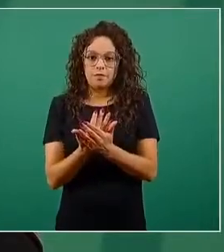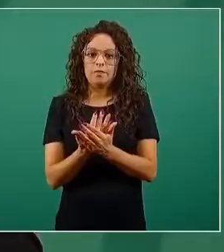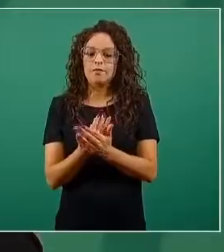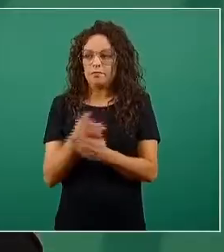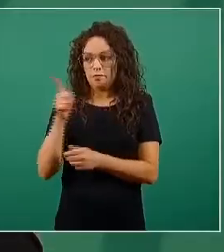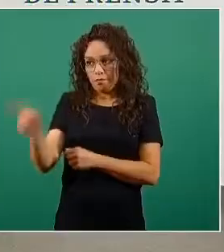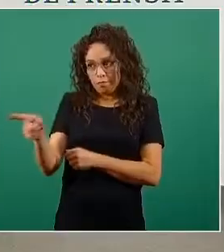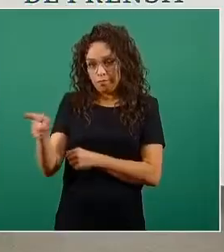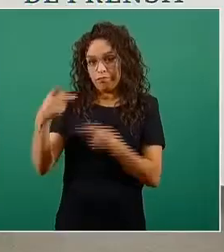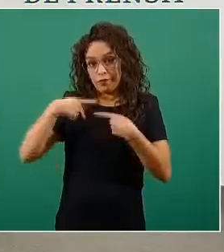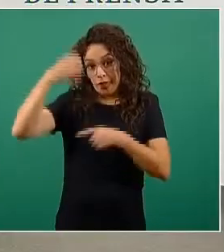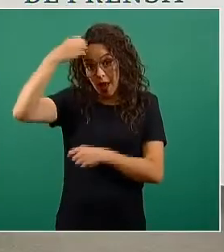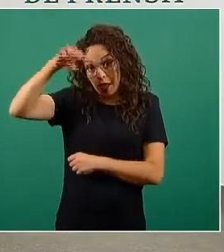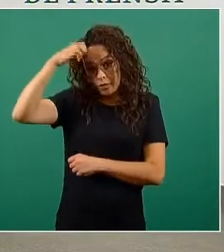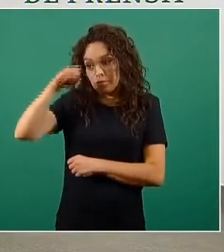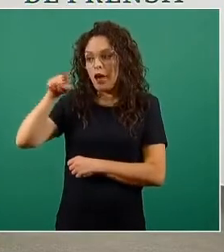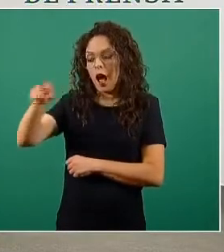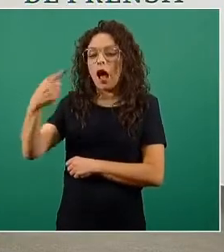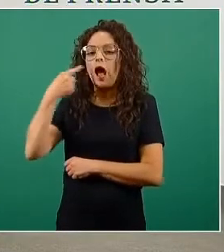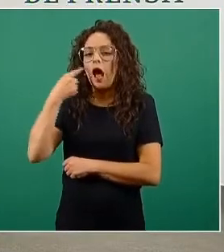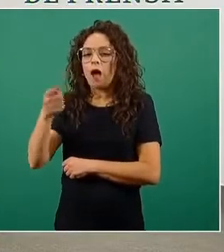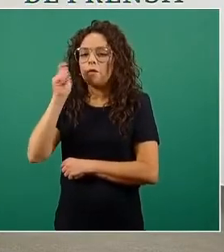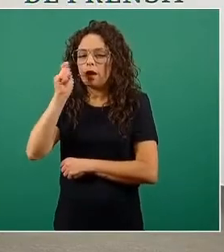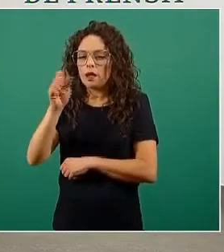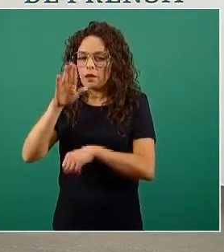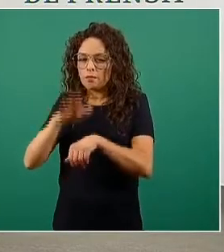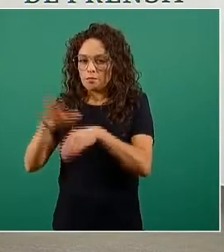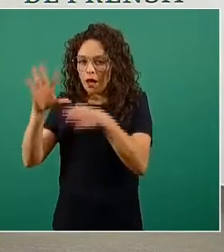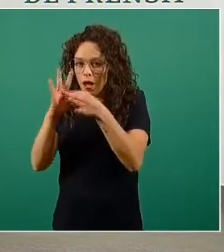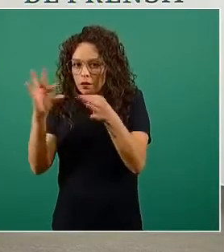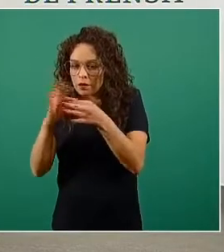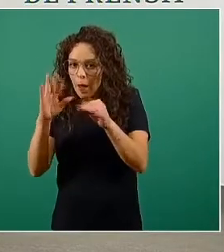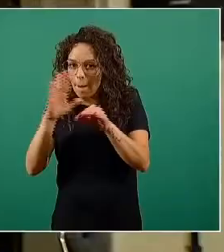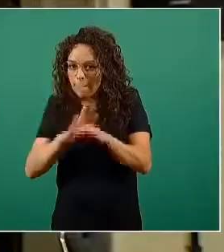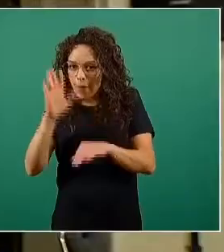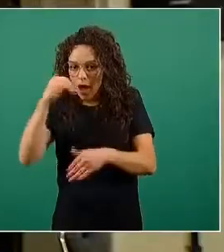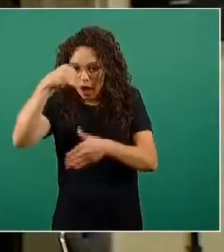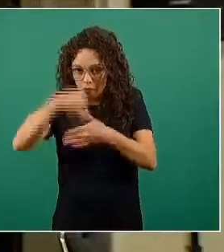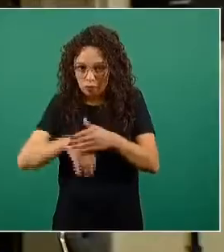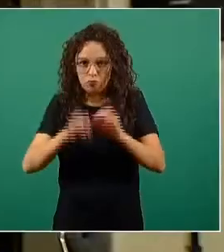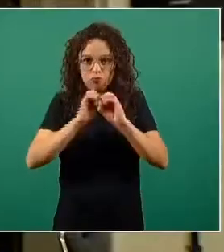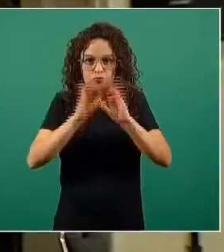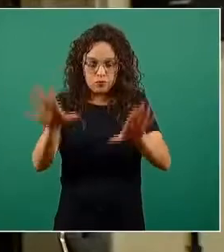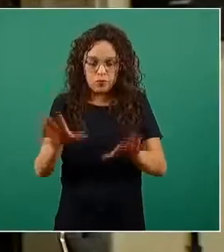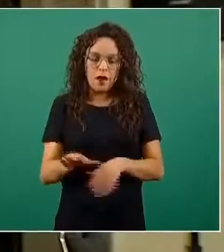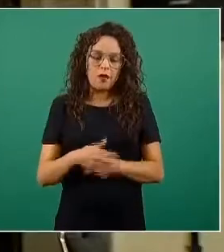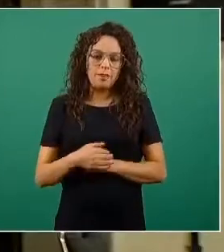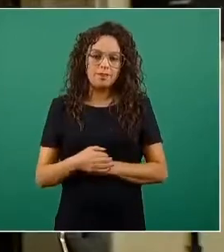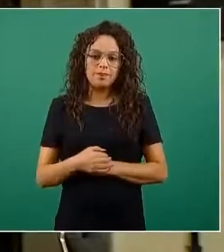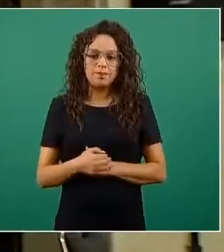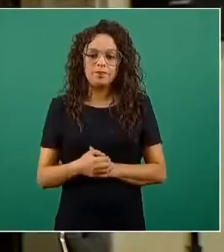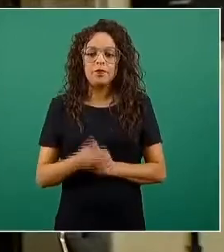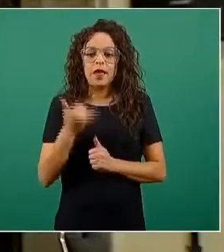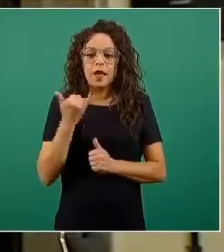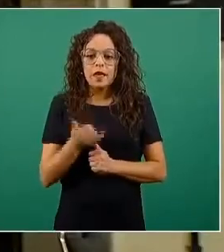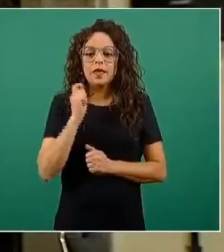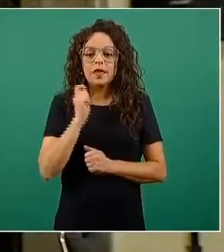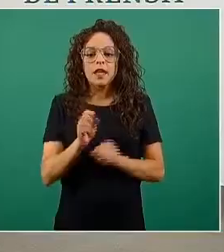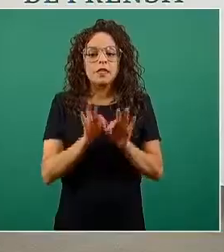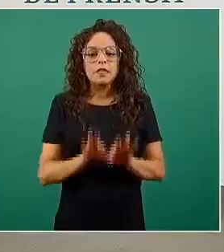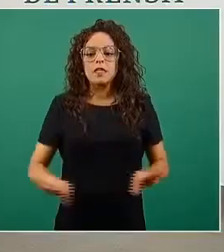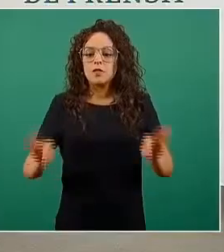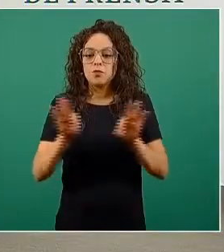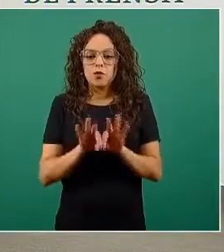de expertos, si les parece, para que les den un dato mucho más confiable. Y algo también importante, y